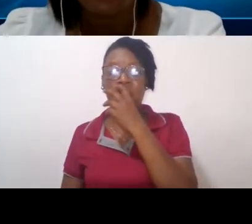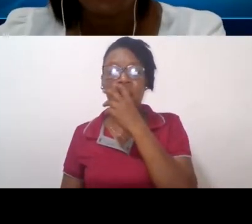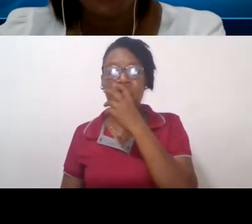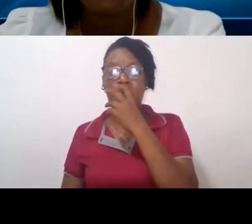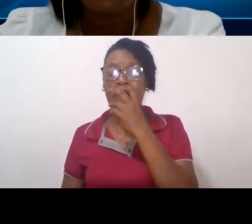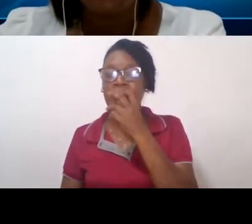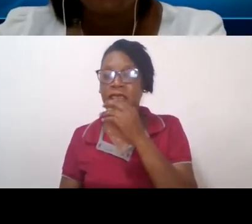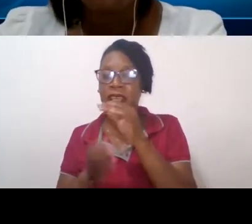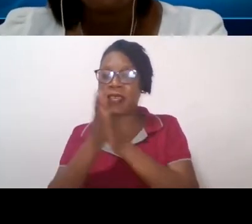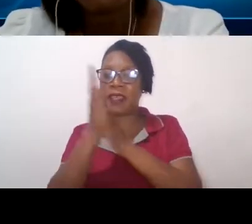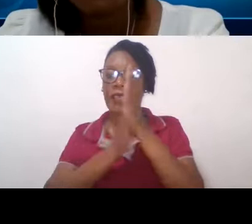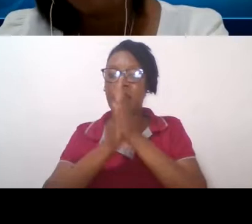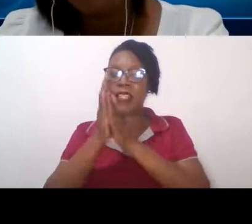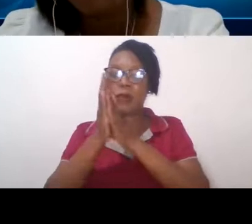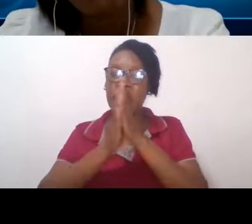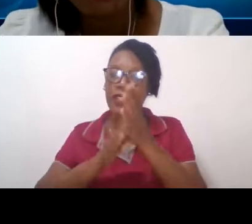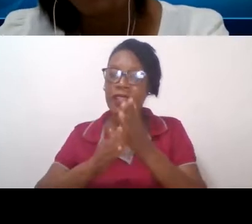clave de todo es